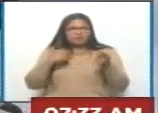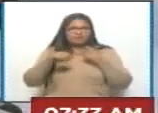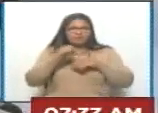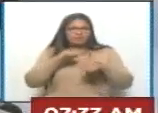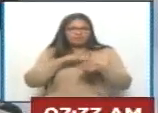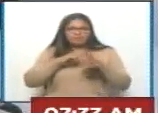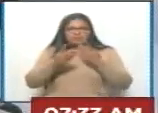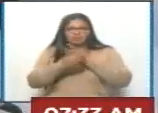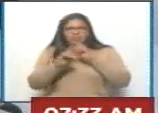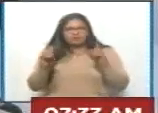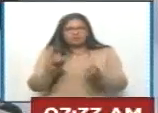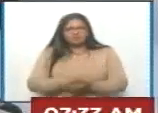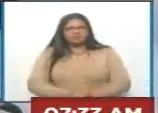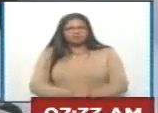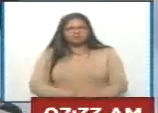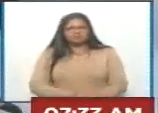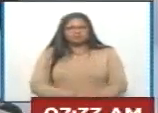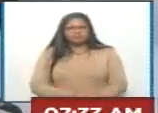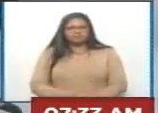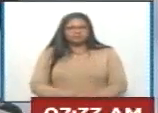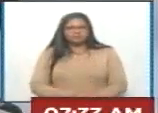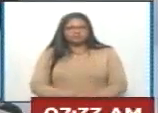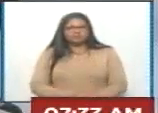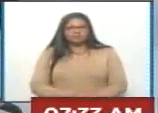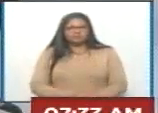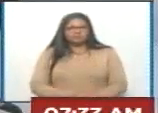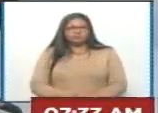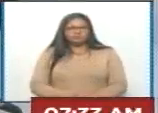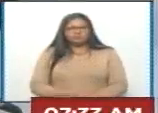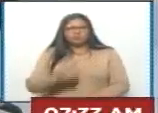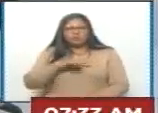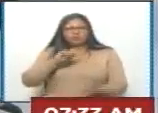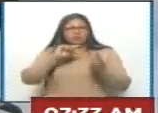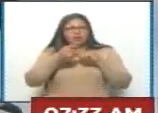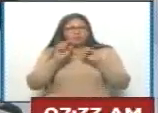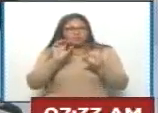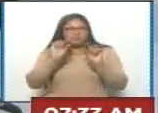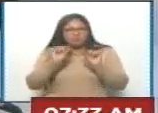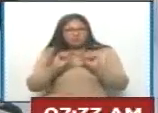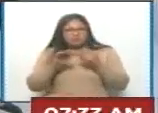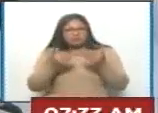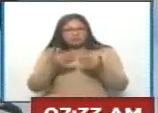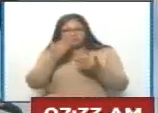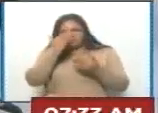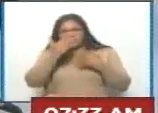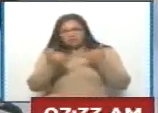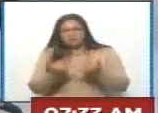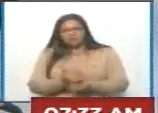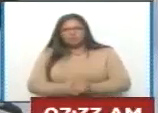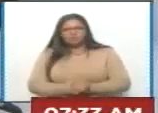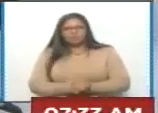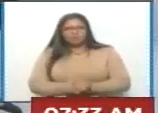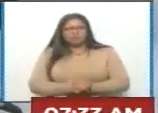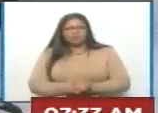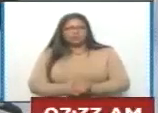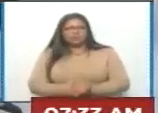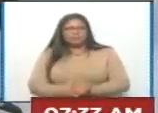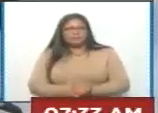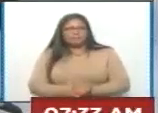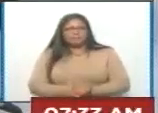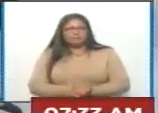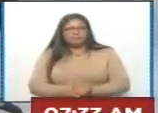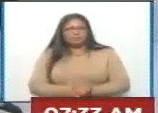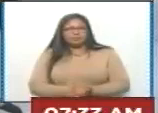democracia. Era garantizar que los cambios fueran mínimos frente a el enorme